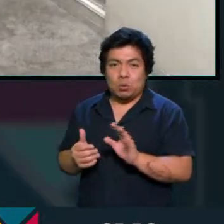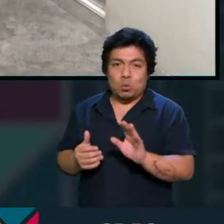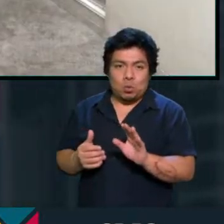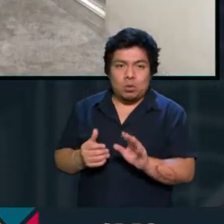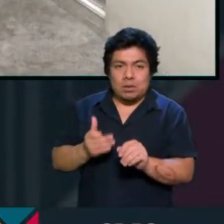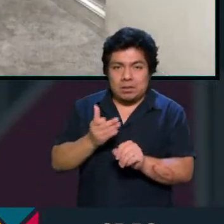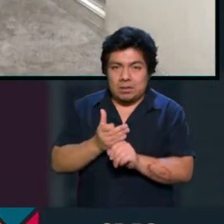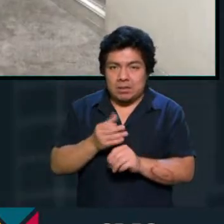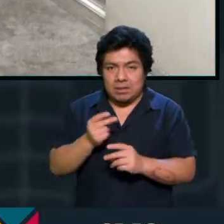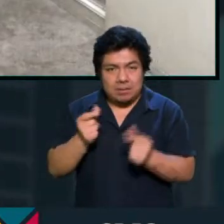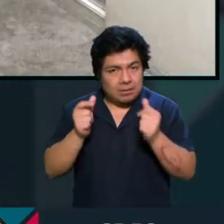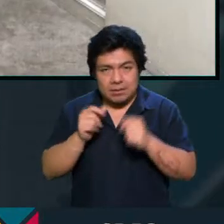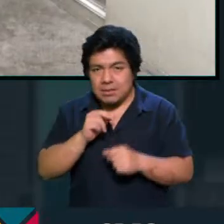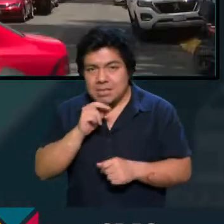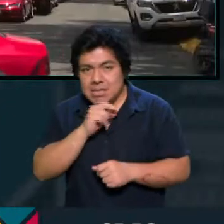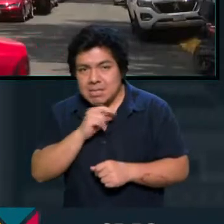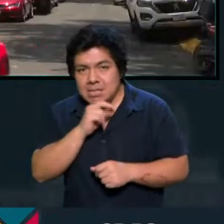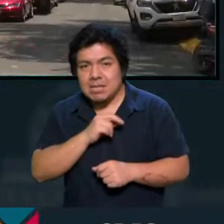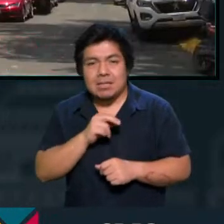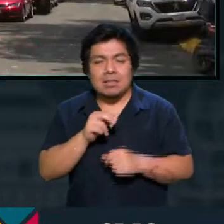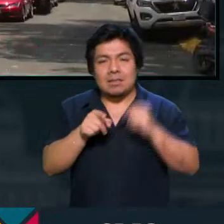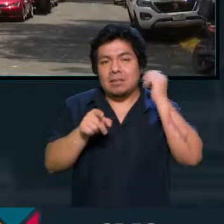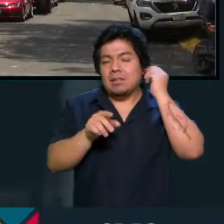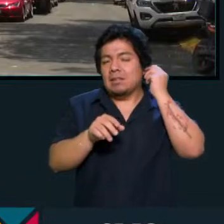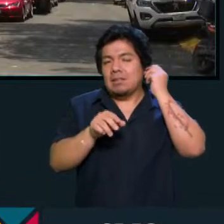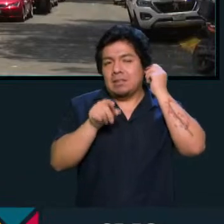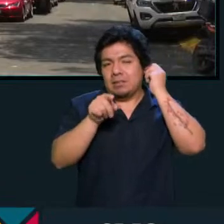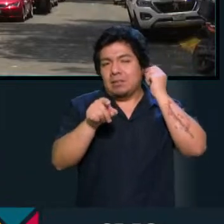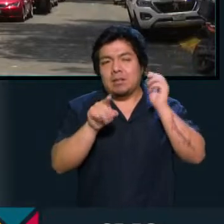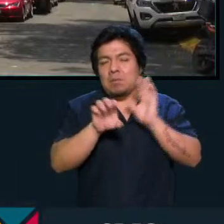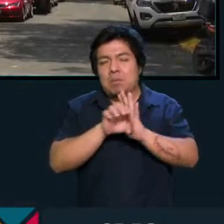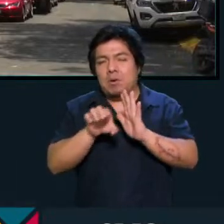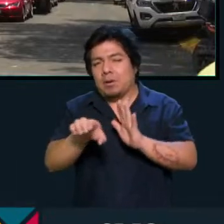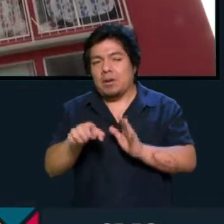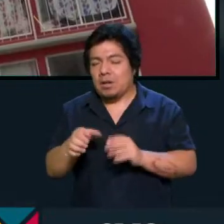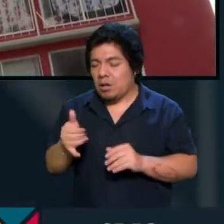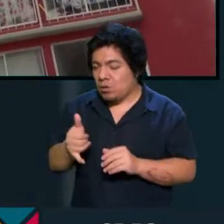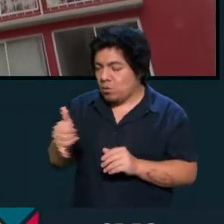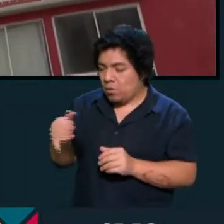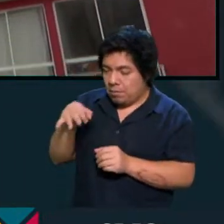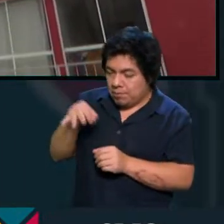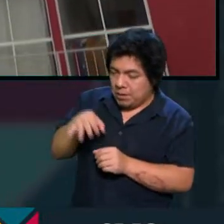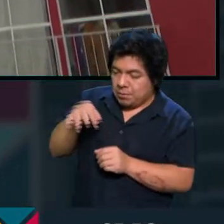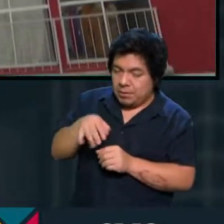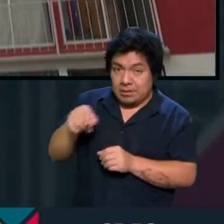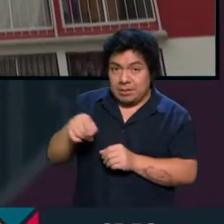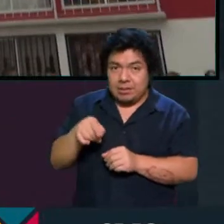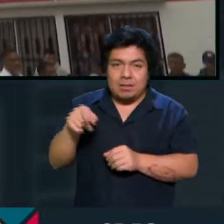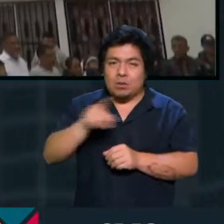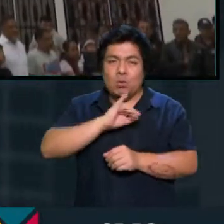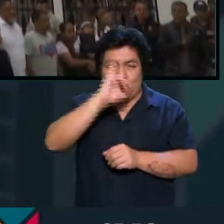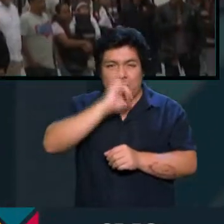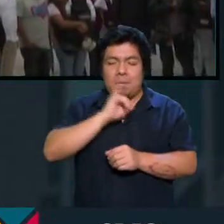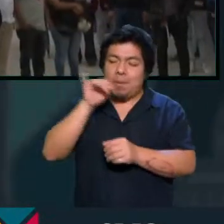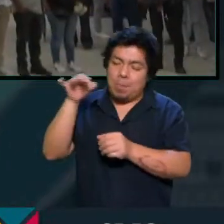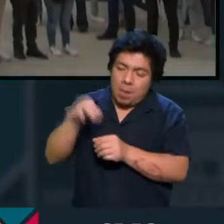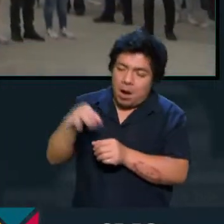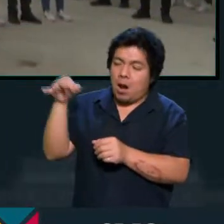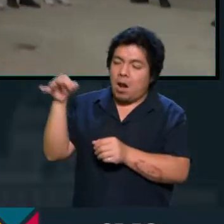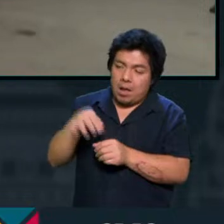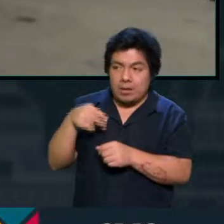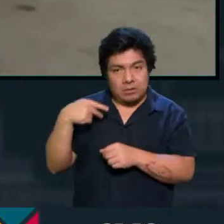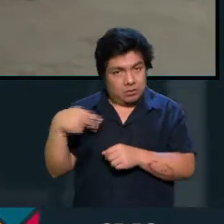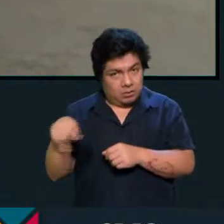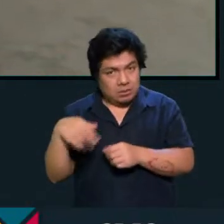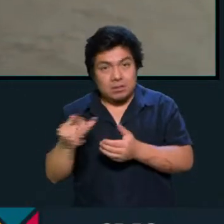es que automáticamente lo que tú tienes en tu subcuenta que el patrón ha ido depositando ahí y que te corresponde,